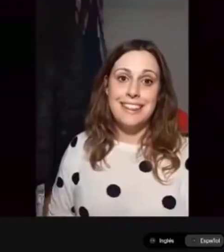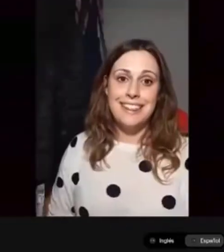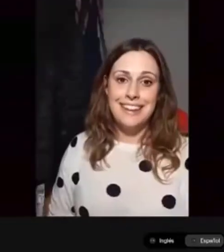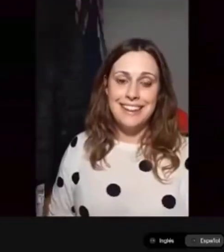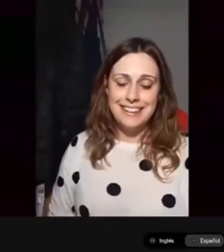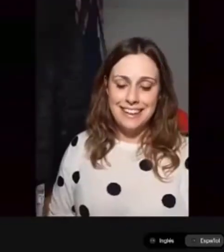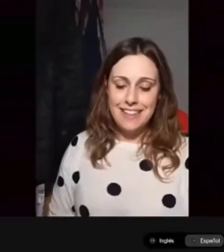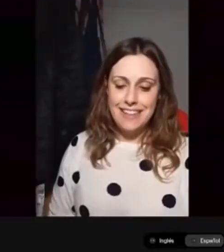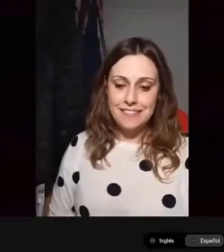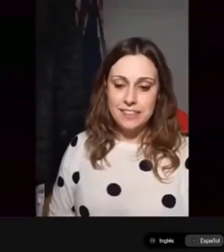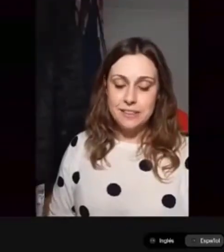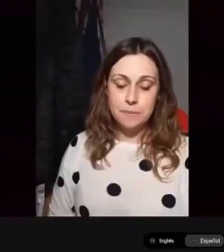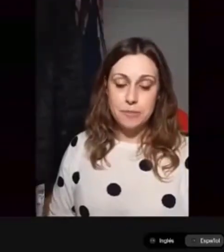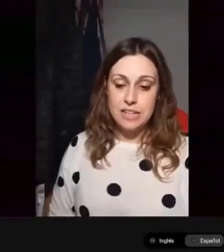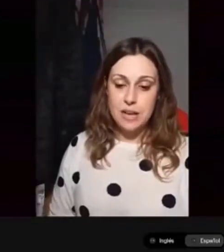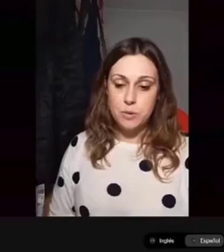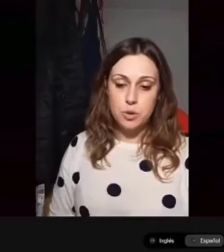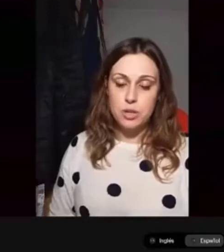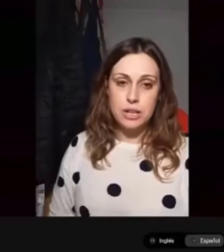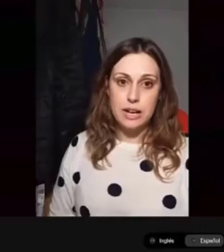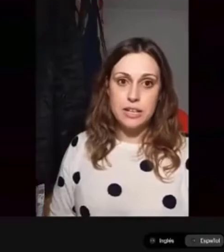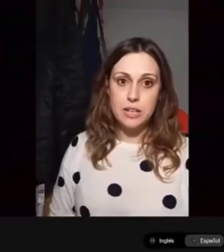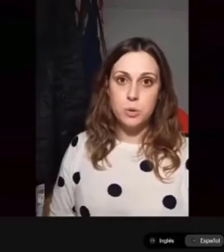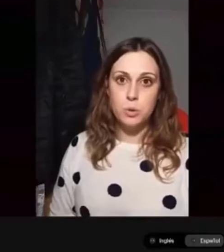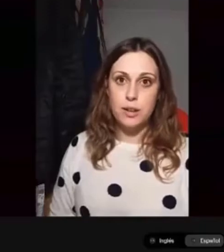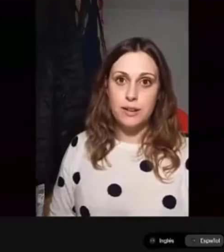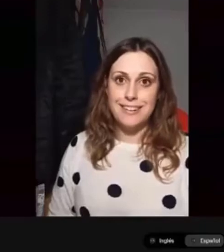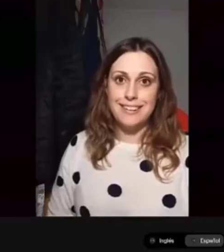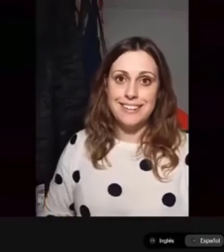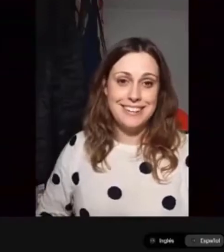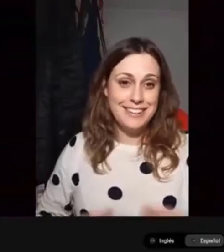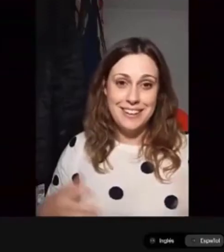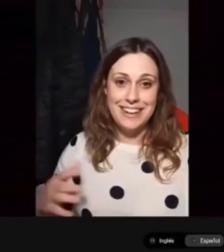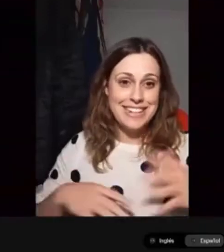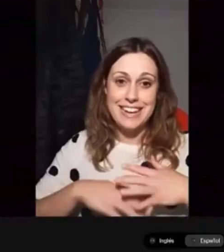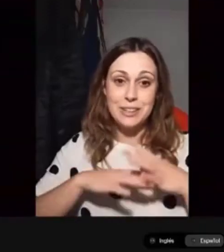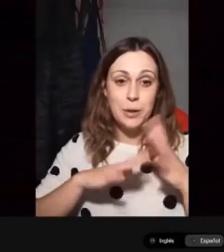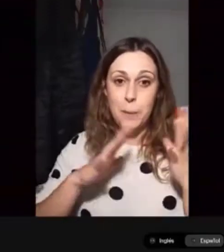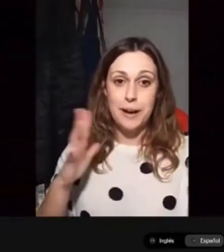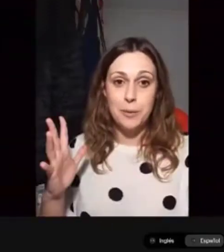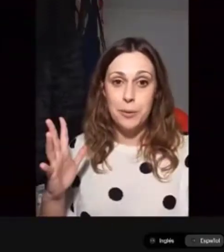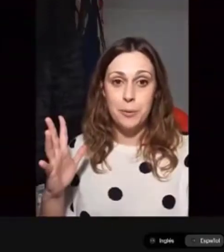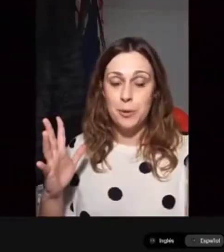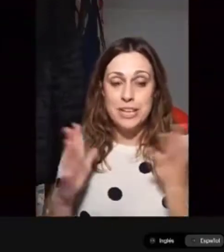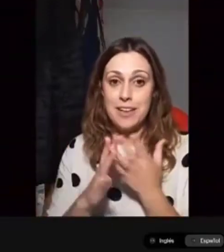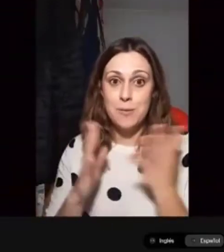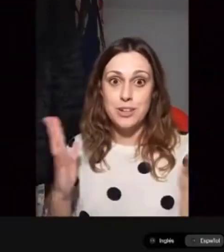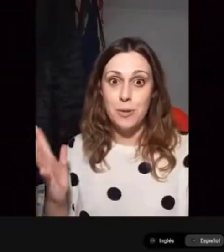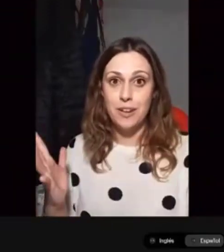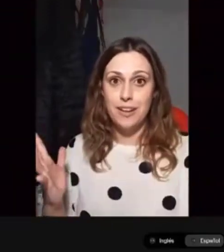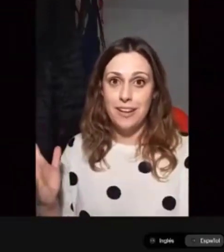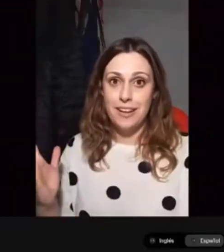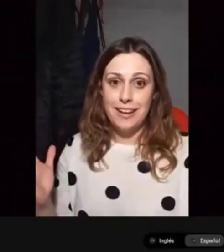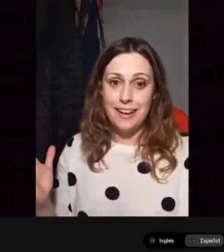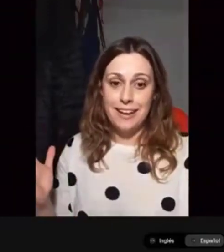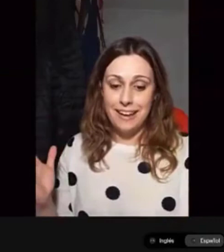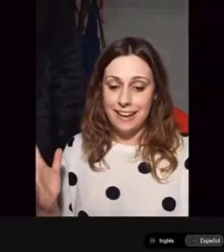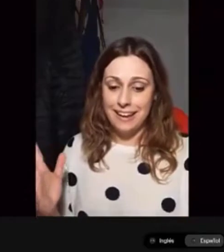La tarde del día de antes estábamos todos en la Casa de Cultura, que estaba todo manga por hombro, no sabíamos